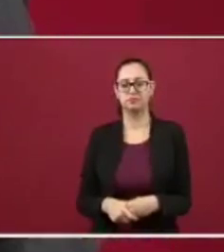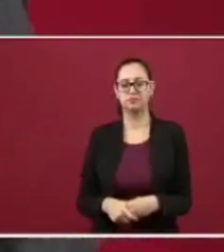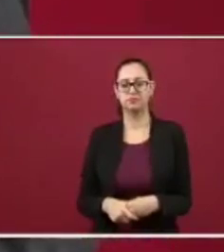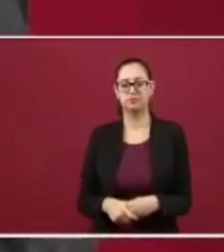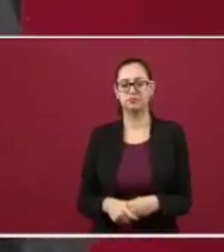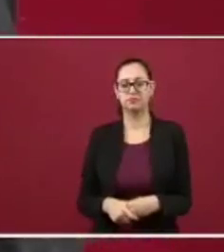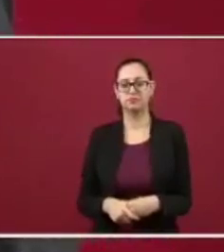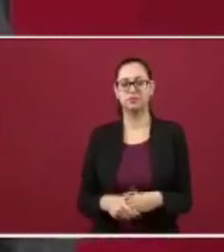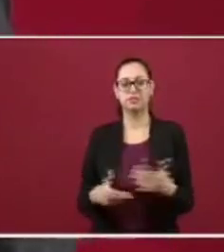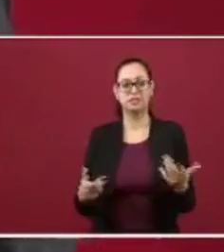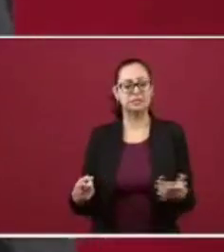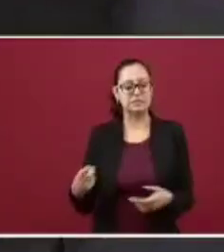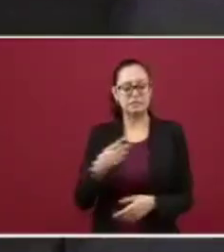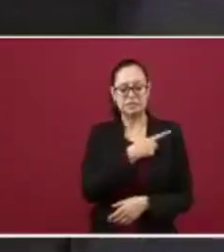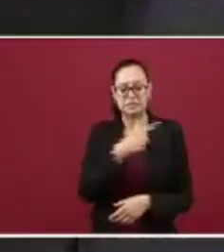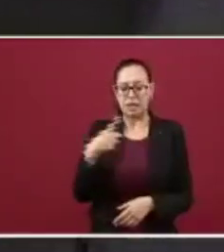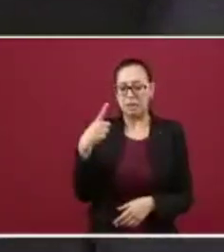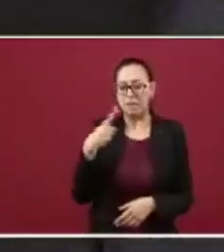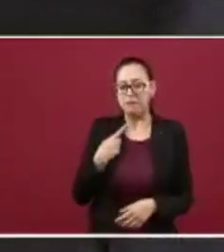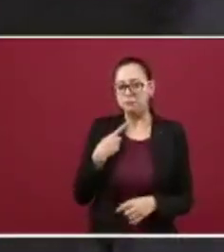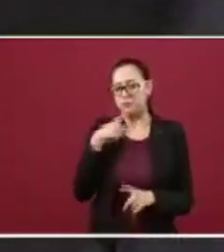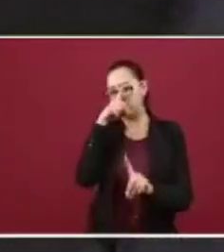el camino del bien,